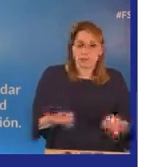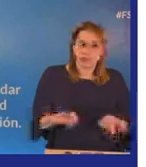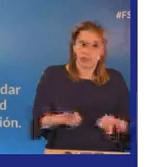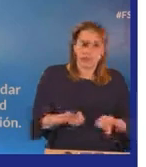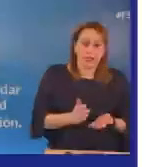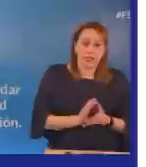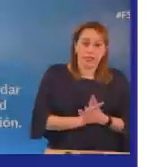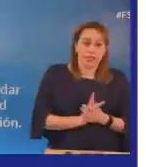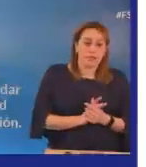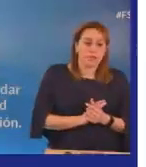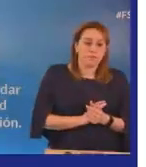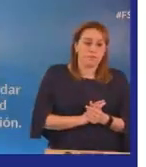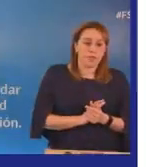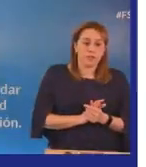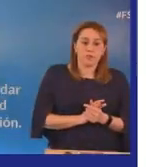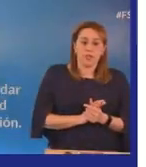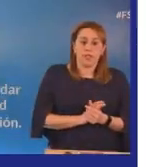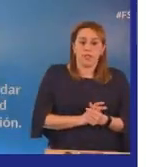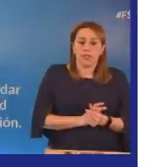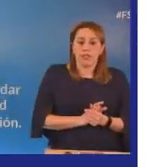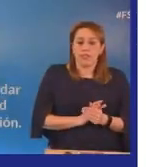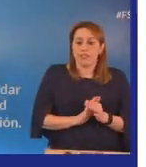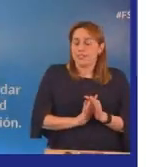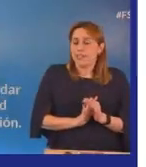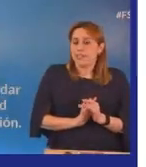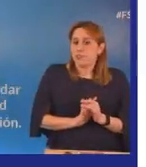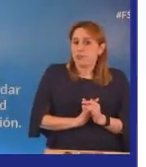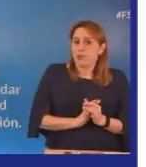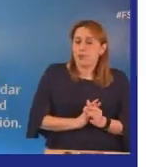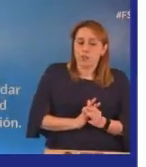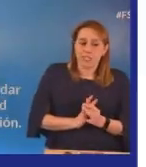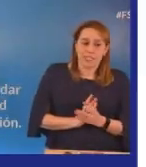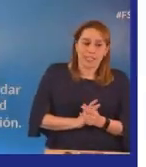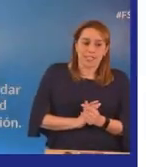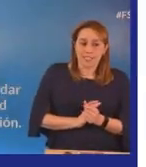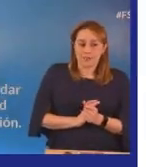casa. Bueno, ya esto es todo. Muchas gracias.